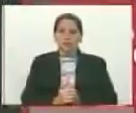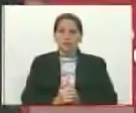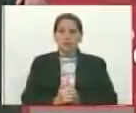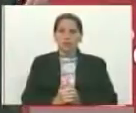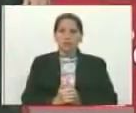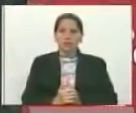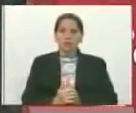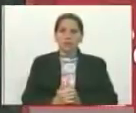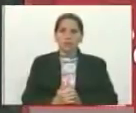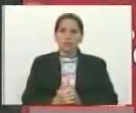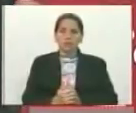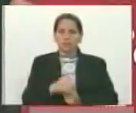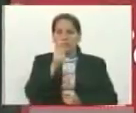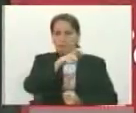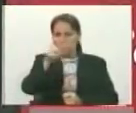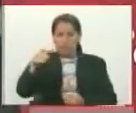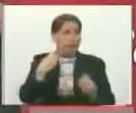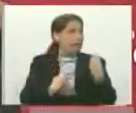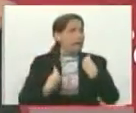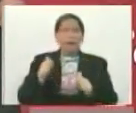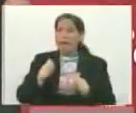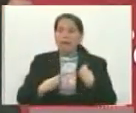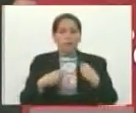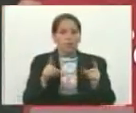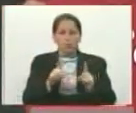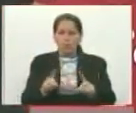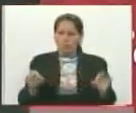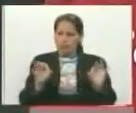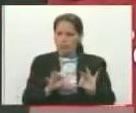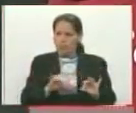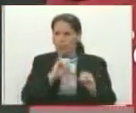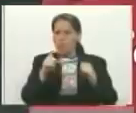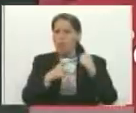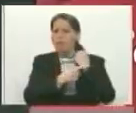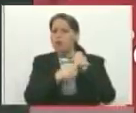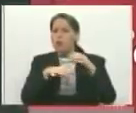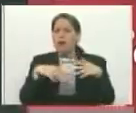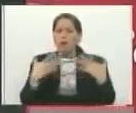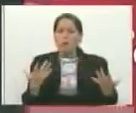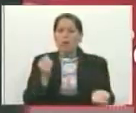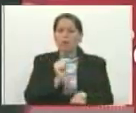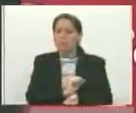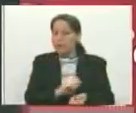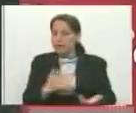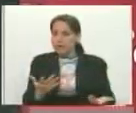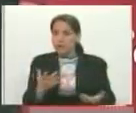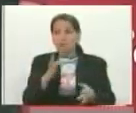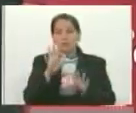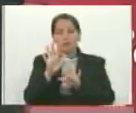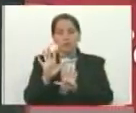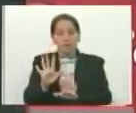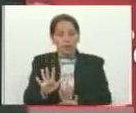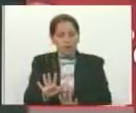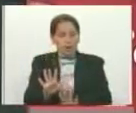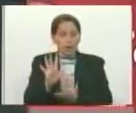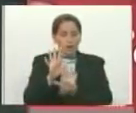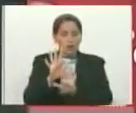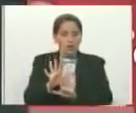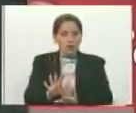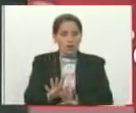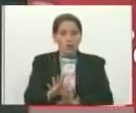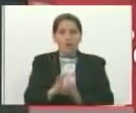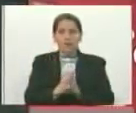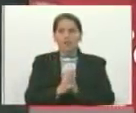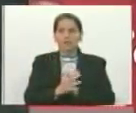Y nadie debe desesperarse, ¿no? La gente, ¿y Juanito Alimaña para cuándo? ¡Ay, ay! Tranquilo. Tranquilo,